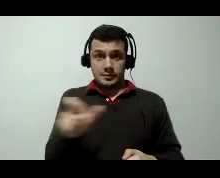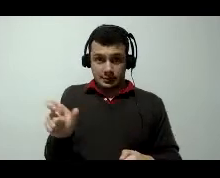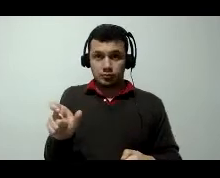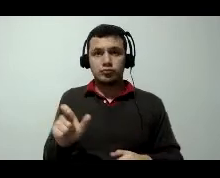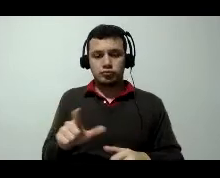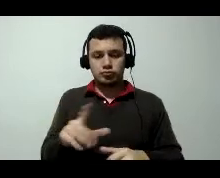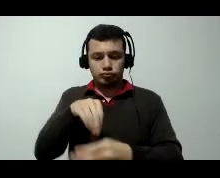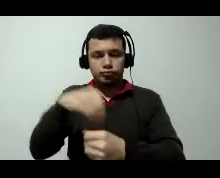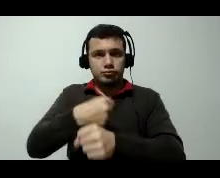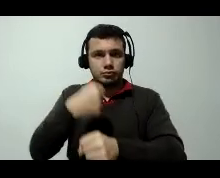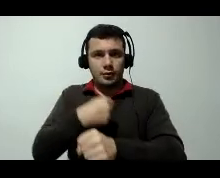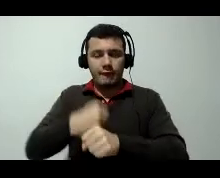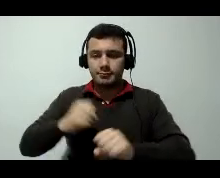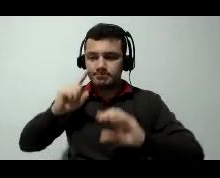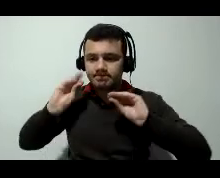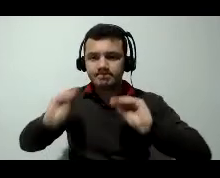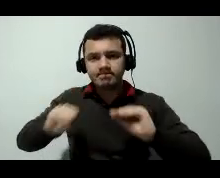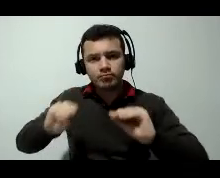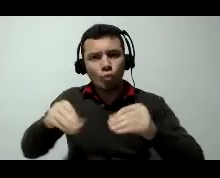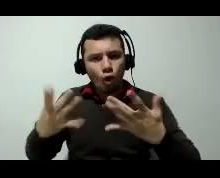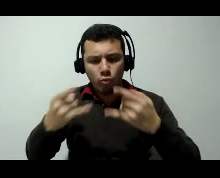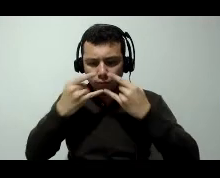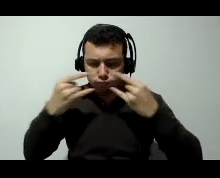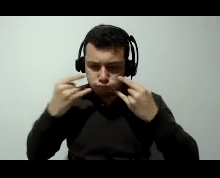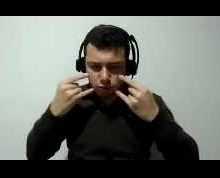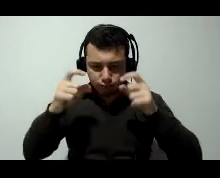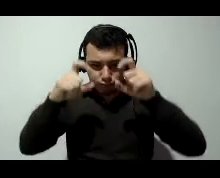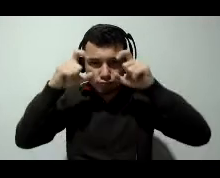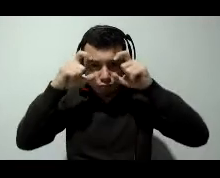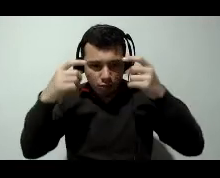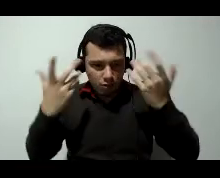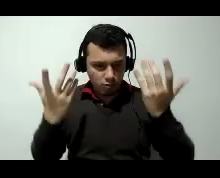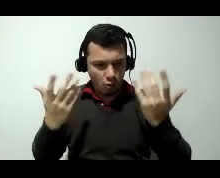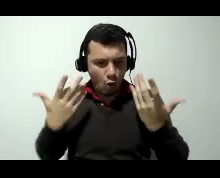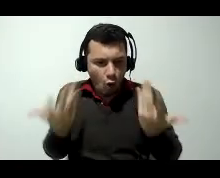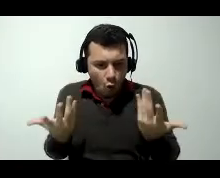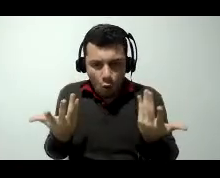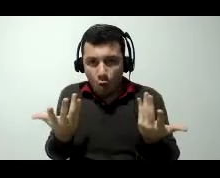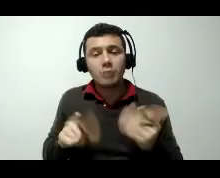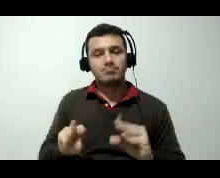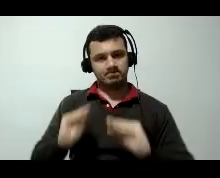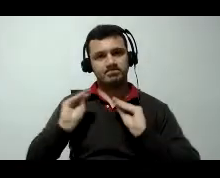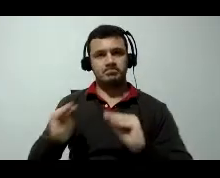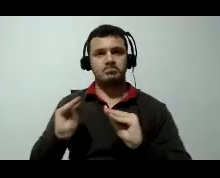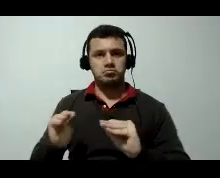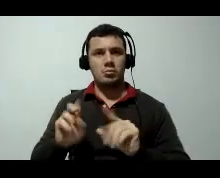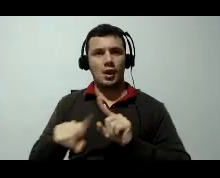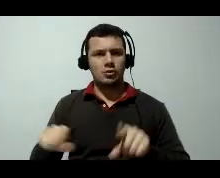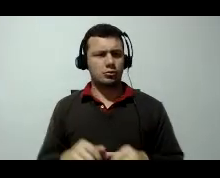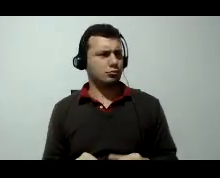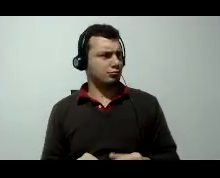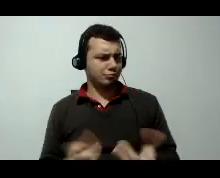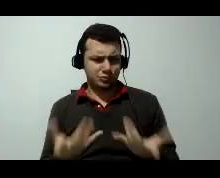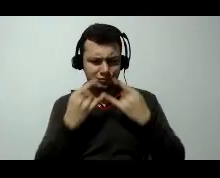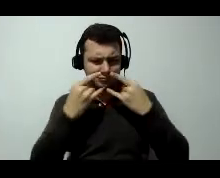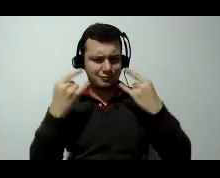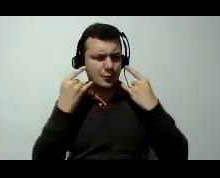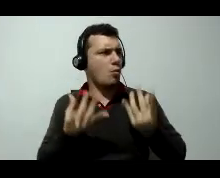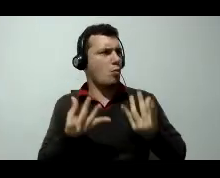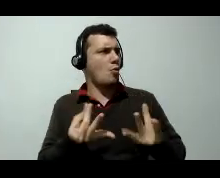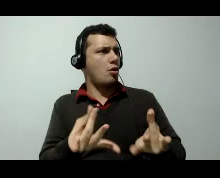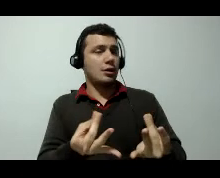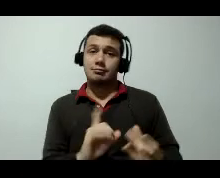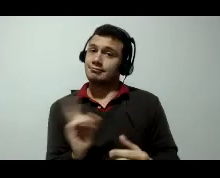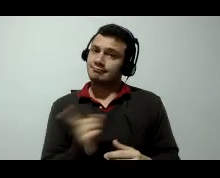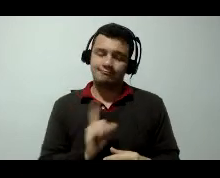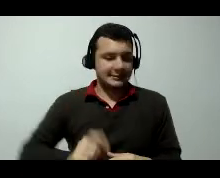de nosotros ya sabemos, uno dice, pero yo que tengo que aprender para ponerme una mascarilla, siempre hay algo nuevo que aprender, tenemos que tener destreza